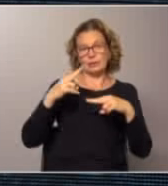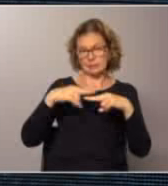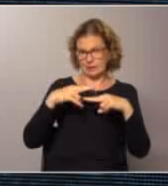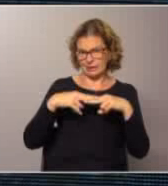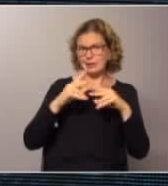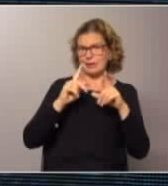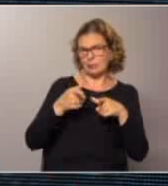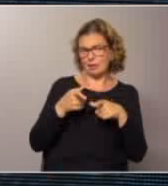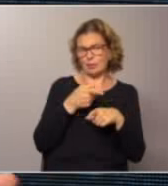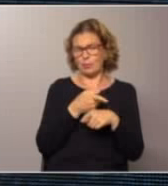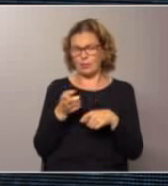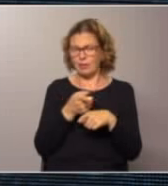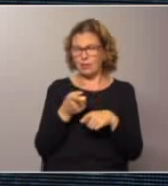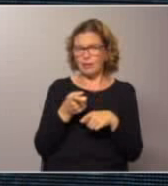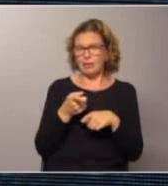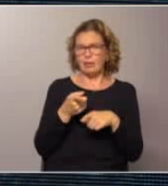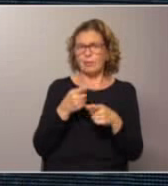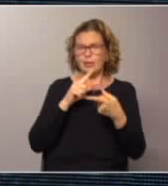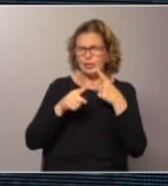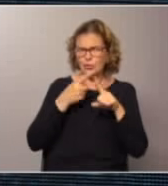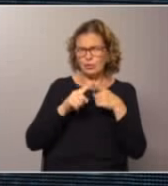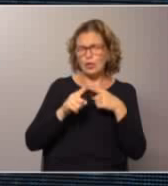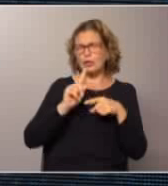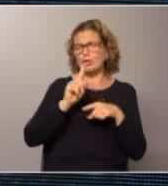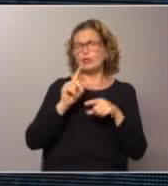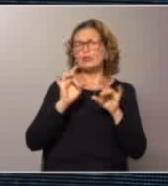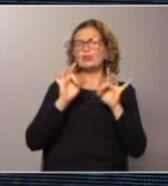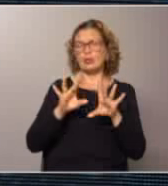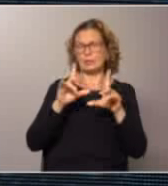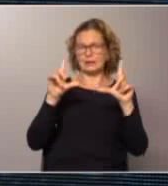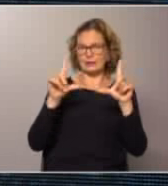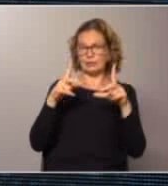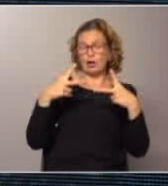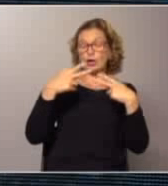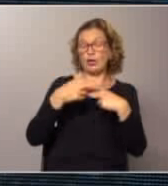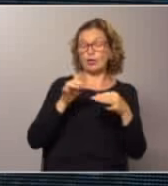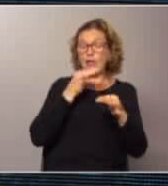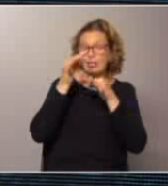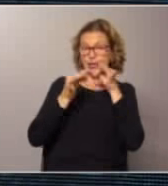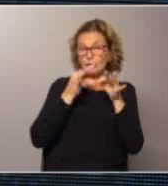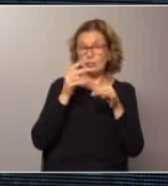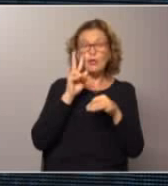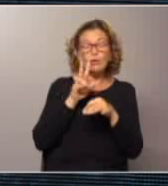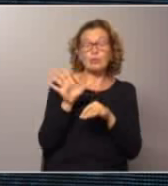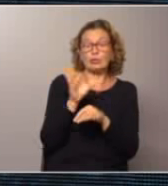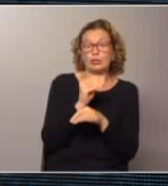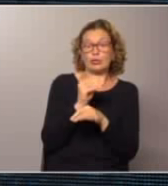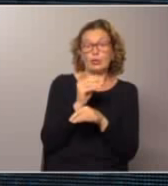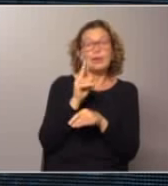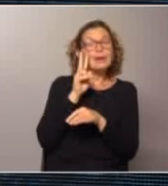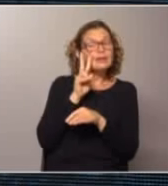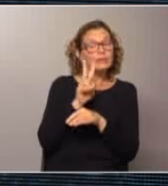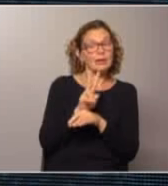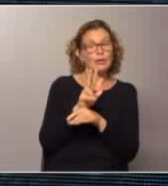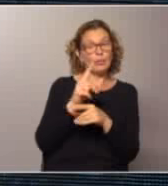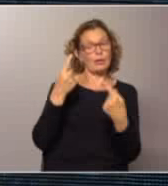unos son parte de la exclusión y no son sólo las cadenas de televisión que cortan discursos porque ahí lo vimos todos y en verlo es